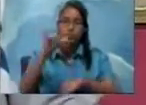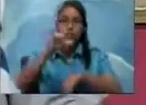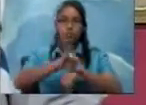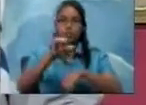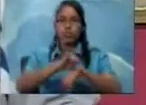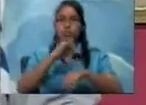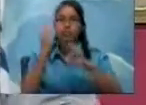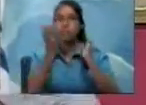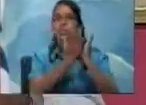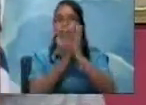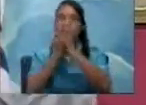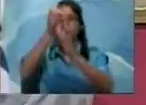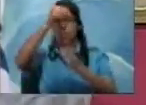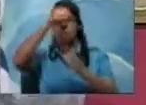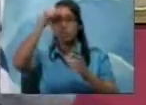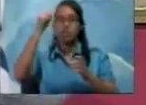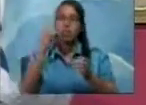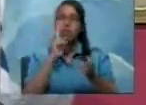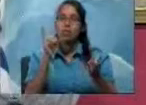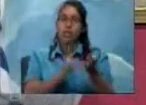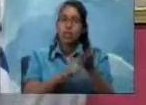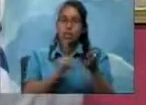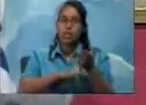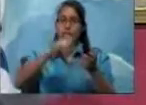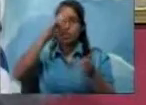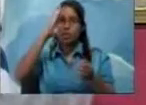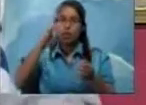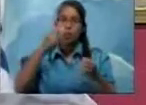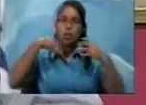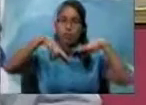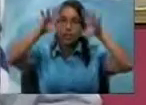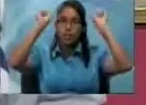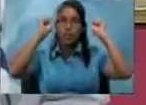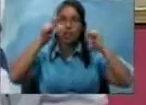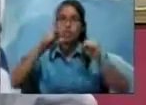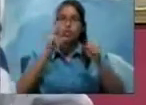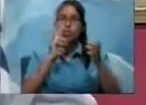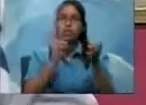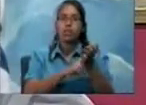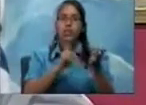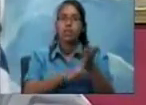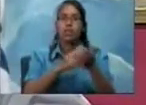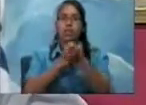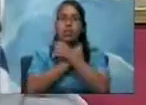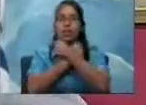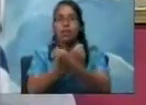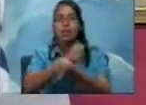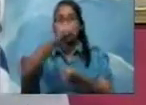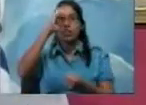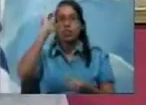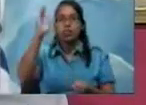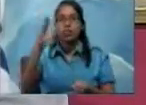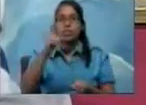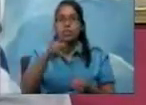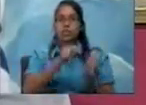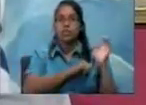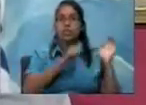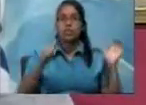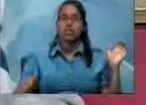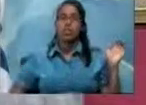la escuela dominical Y verdaderamente Dios va a entender que tú tú verdaderamente amas a Dios el señor hay